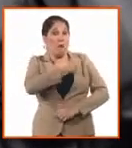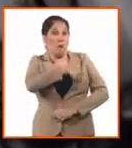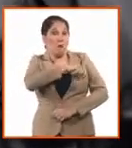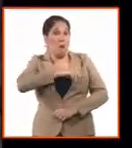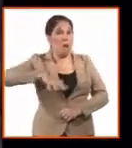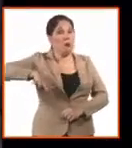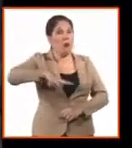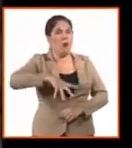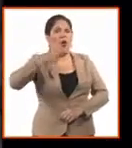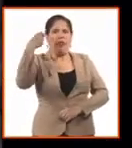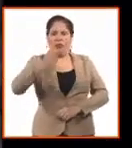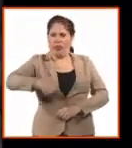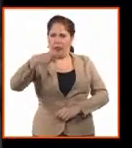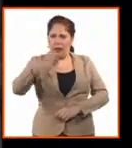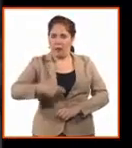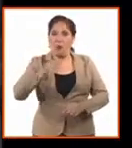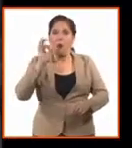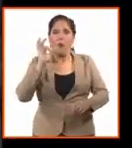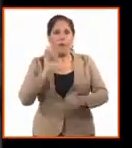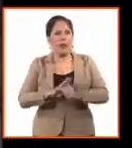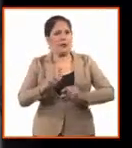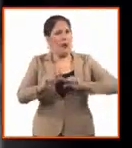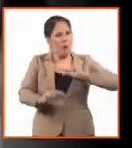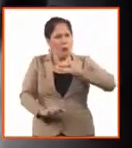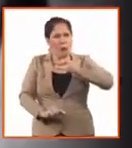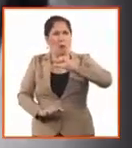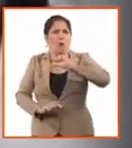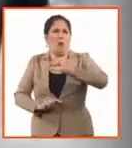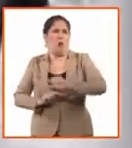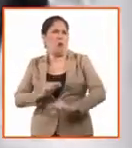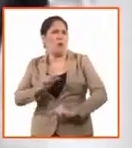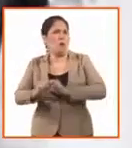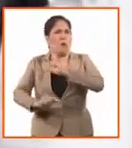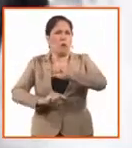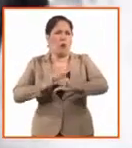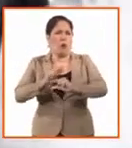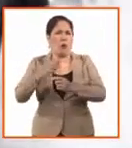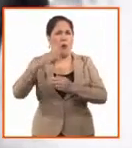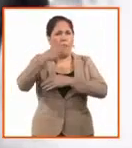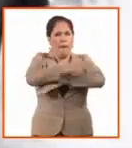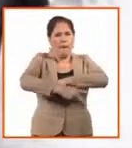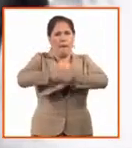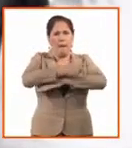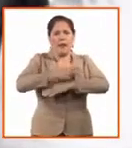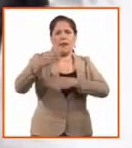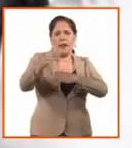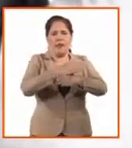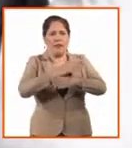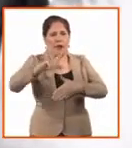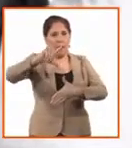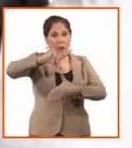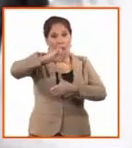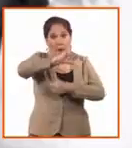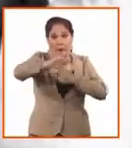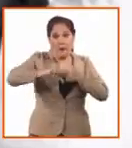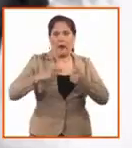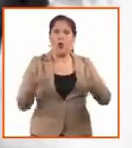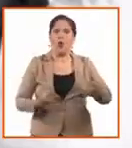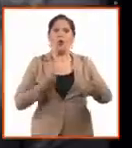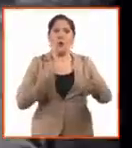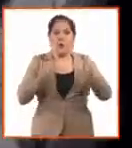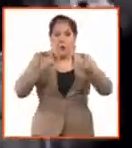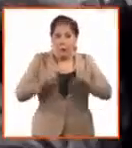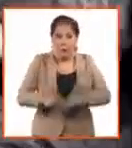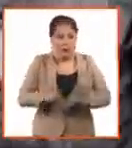derecho pisoteado que se empieza a levantar por entre las tierras de latinoamérica es aula ya no es para nada